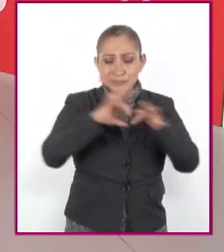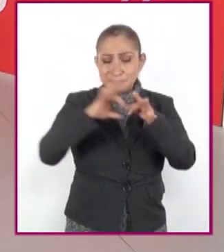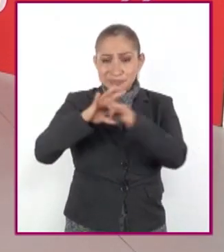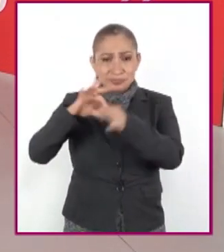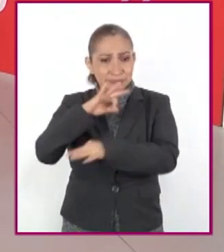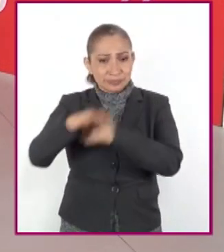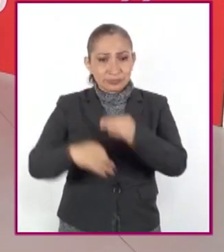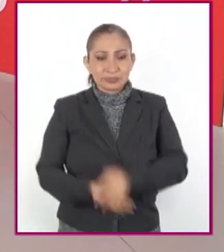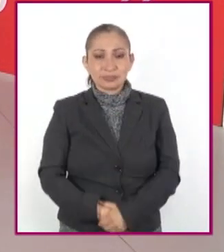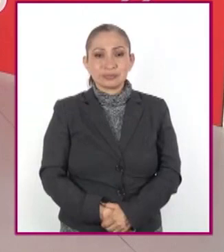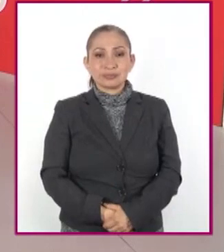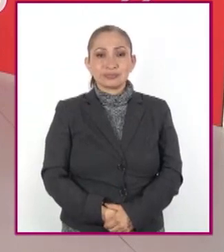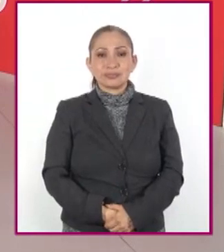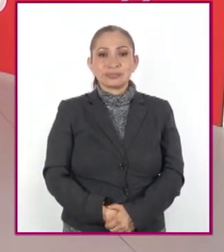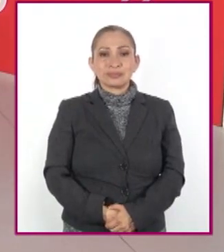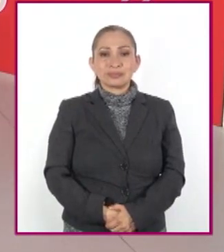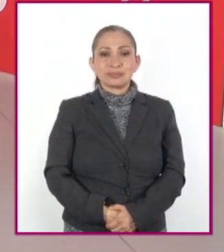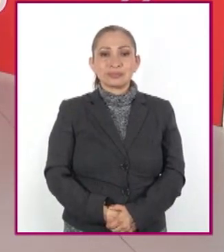todo.